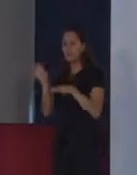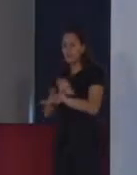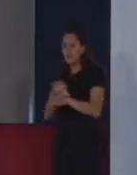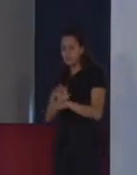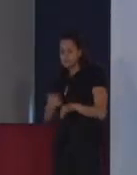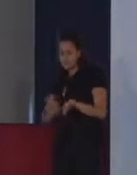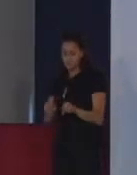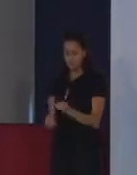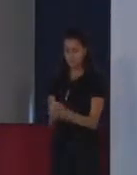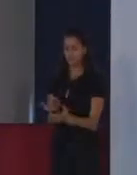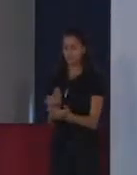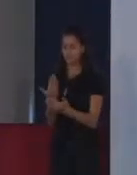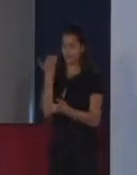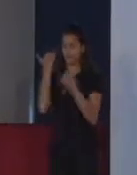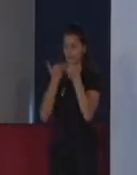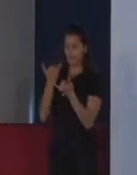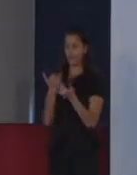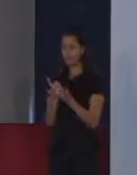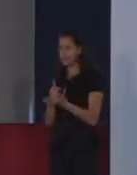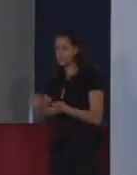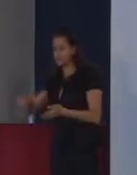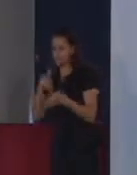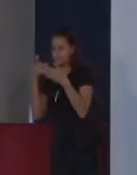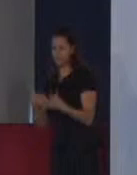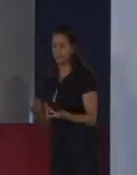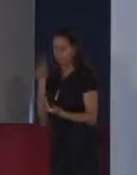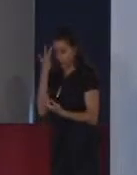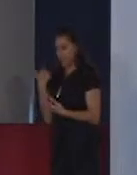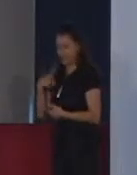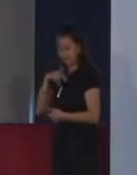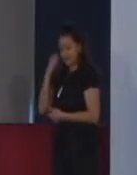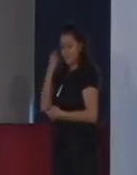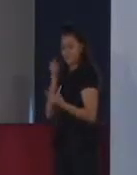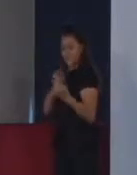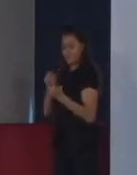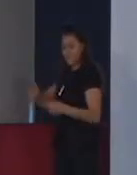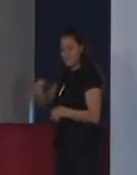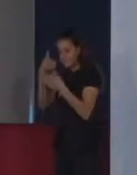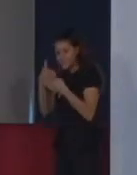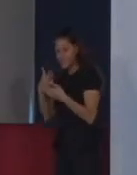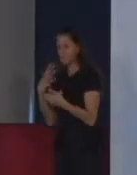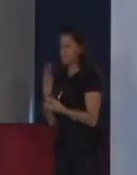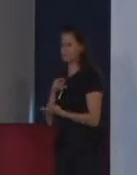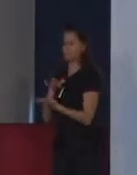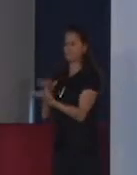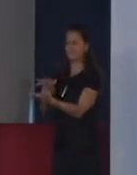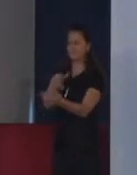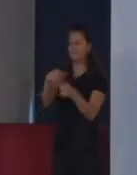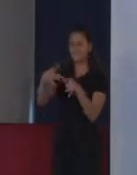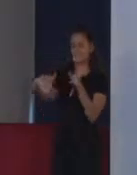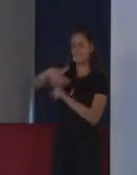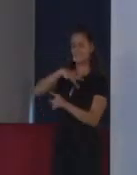porque conocemos lo que implica la comprensión de la discapacidad y vamos a muchos escenarios a ampliar